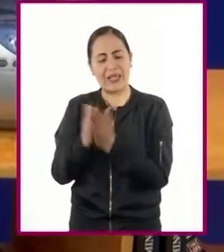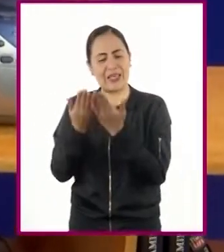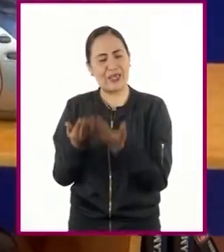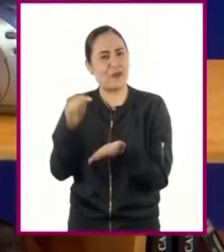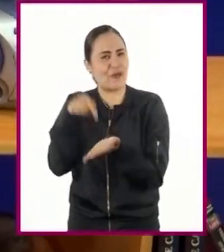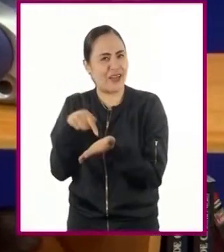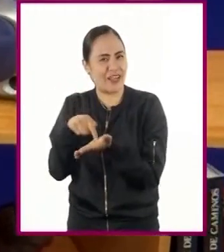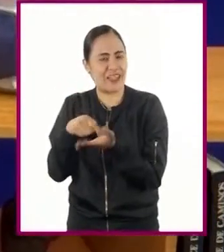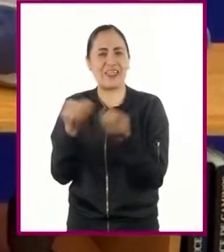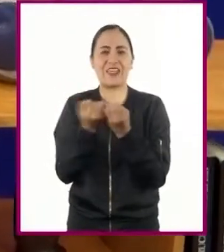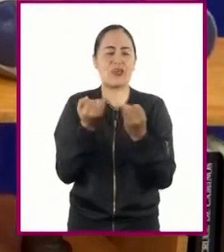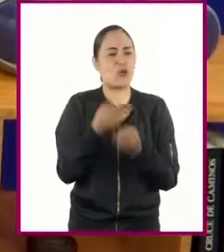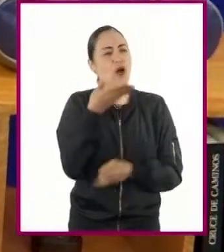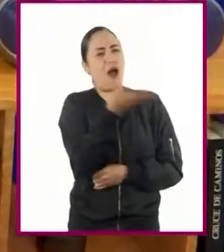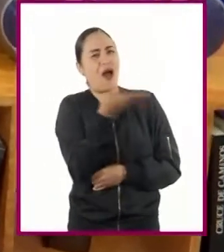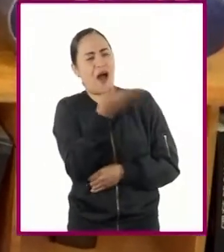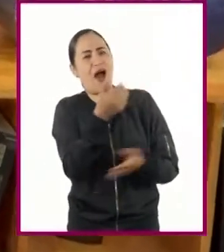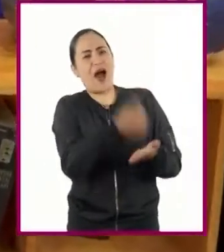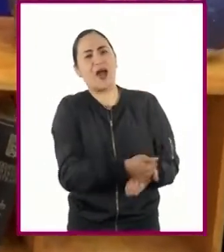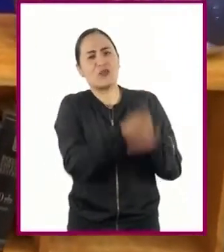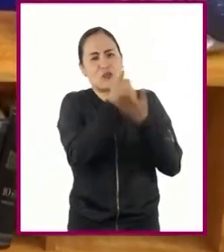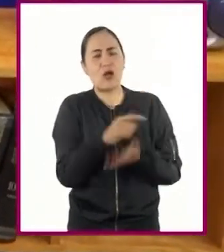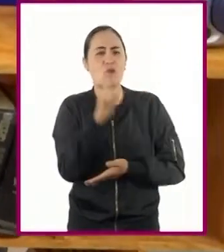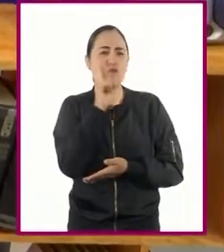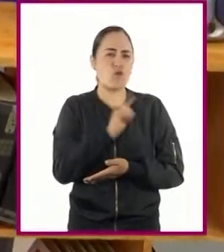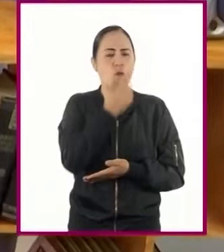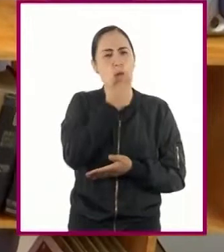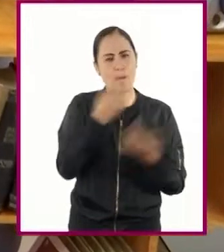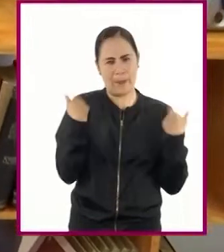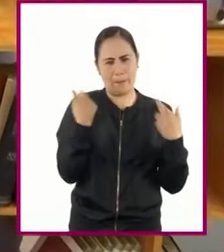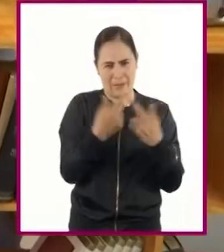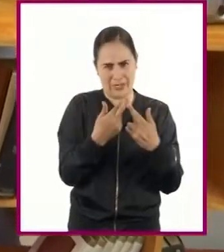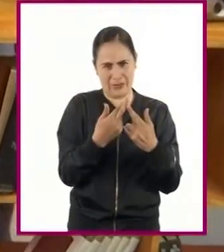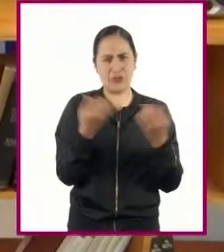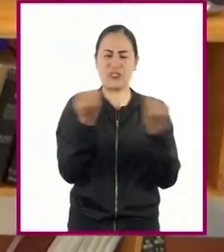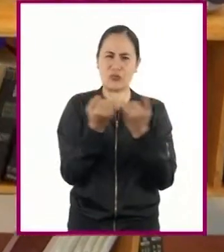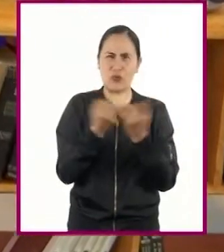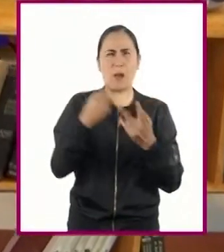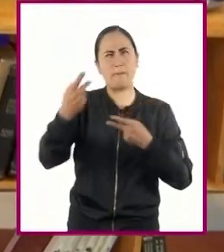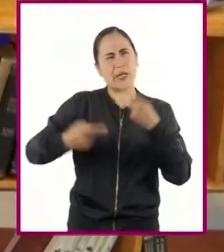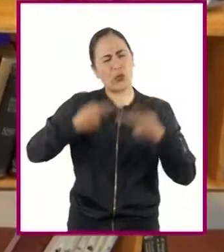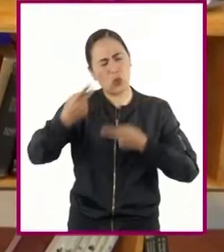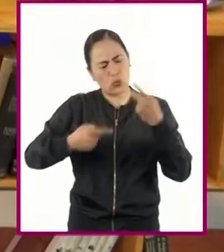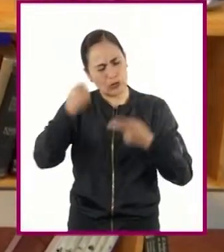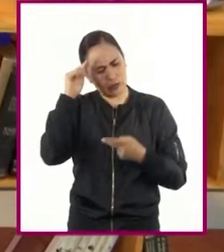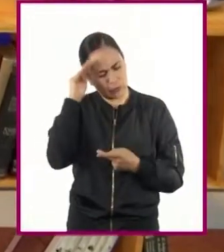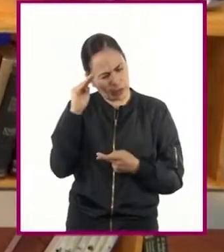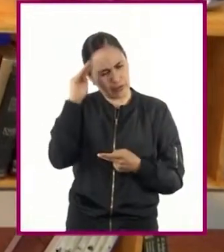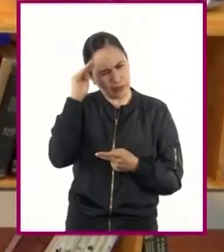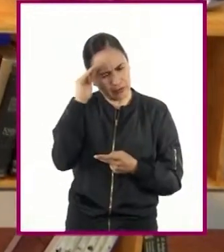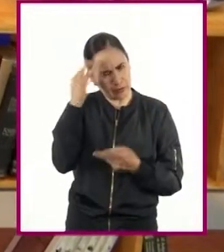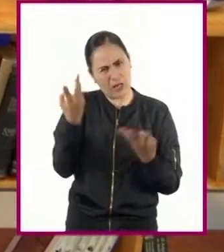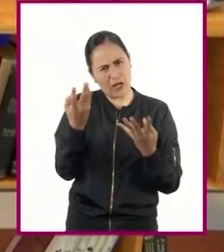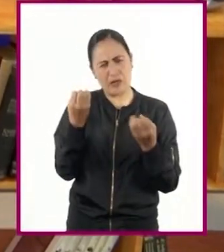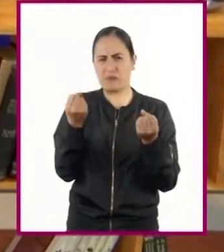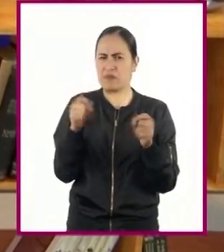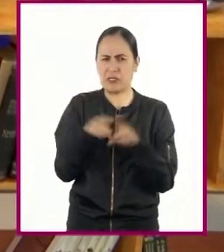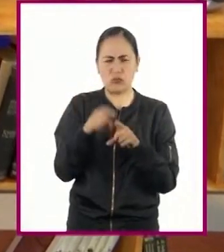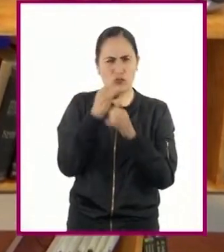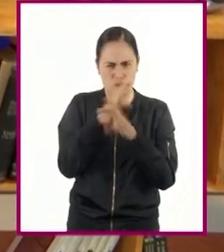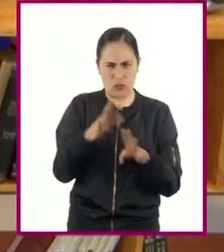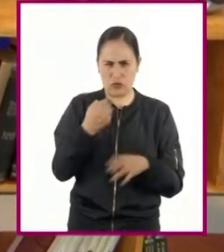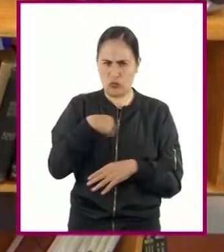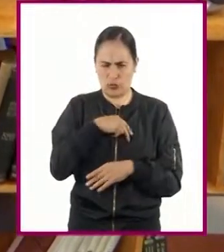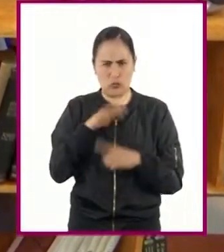Soliciten el apoyo de su maestra o maestro. Reflexionen en torno a las preguntas e información que les